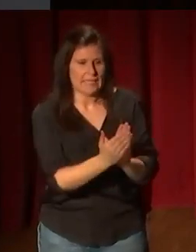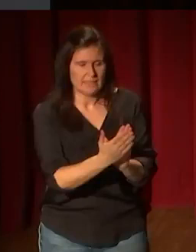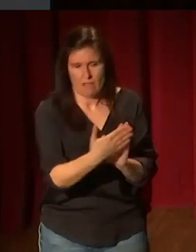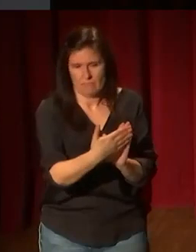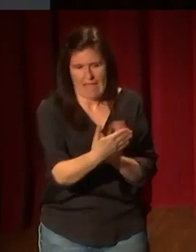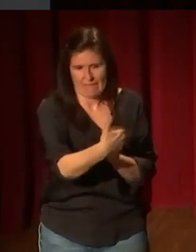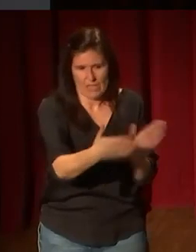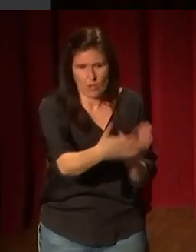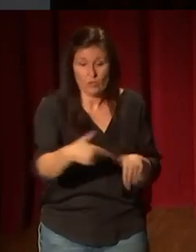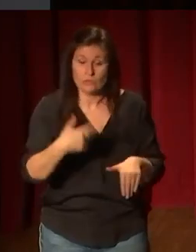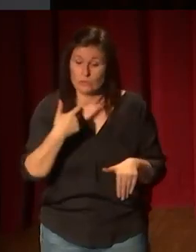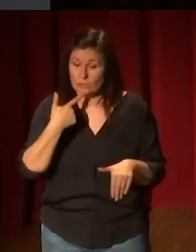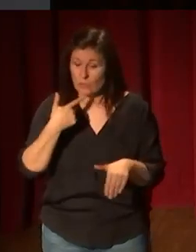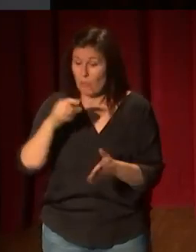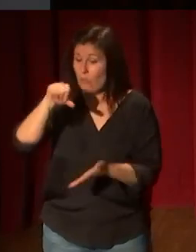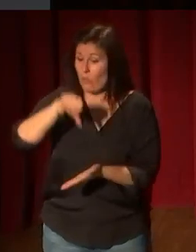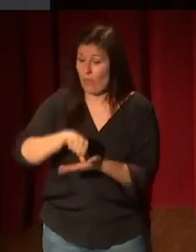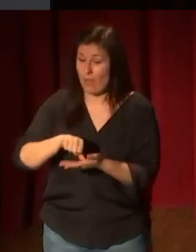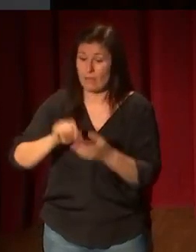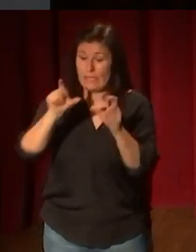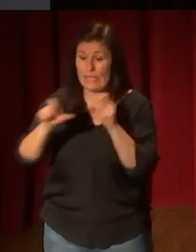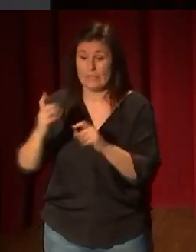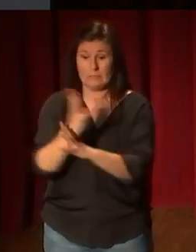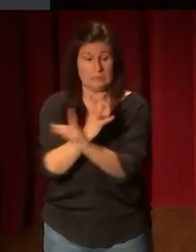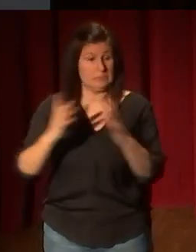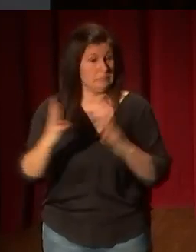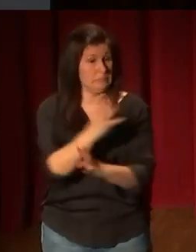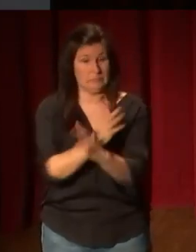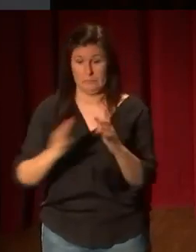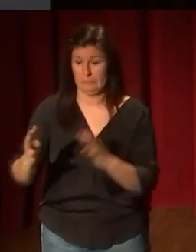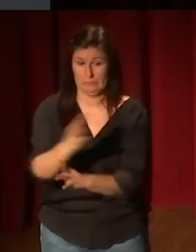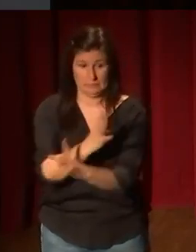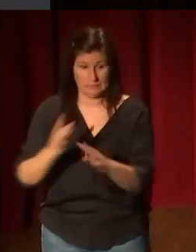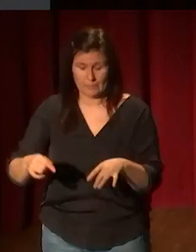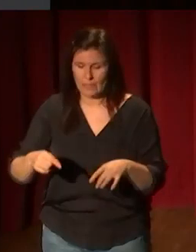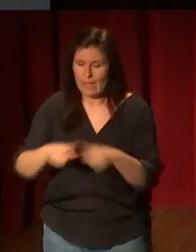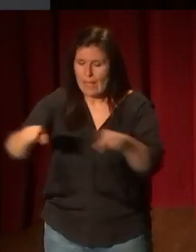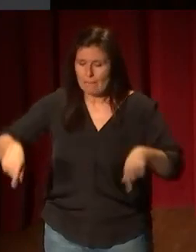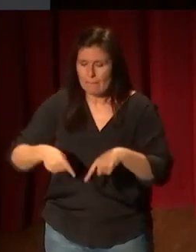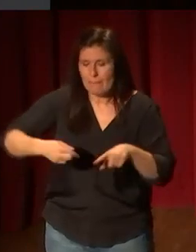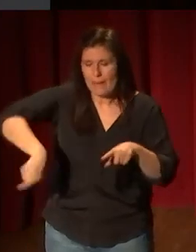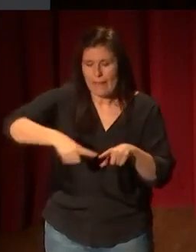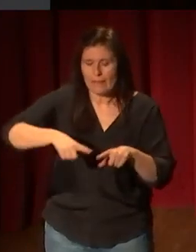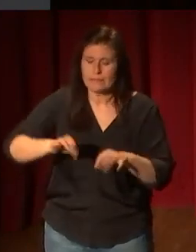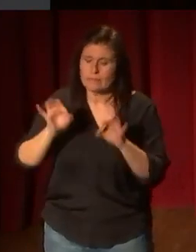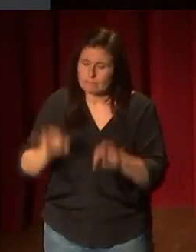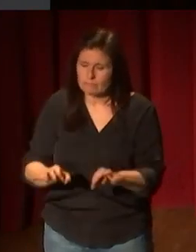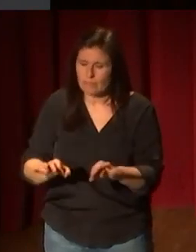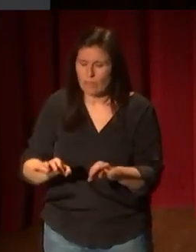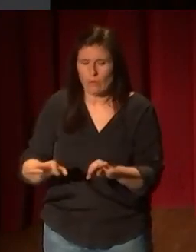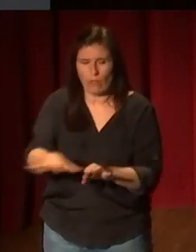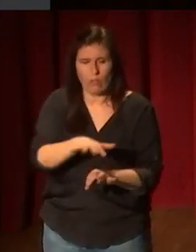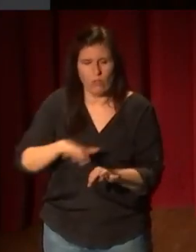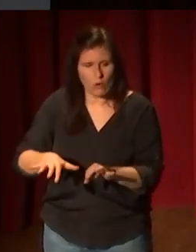ciudad fluía de una manera permeable dentro de la plaza la plaza que no solamente se convirtió en un nudo viario